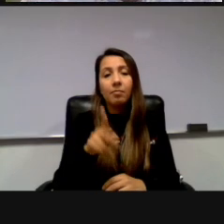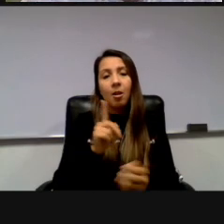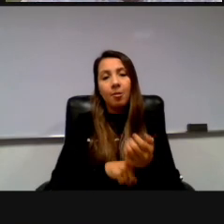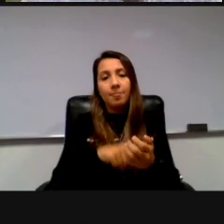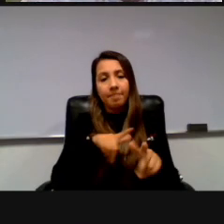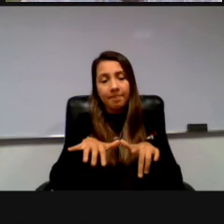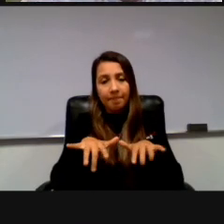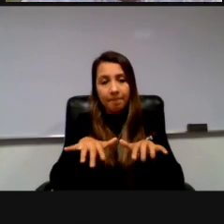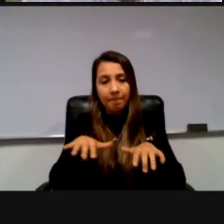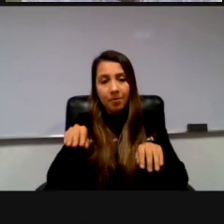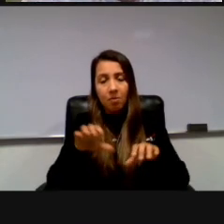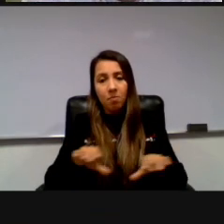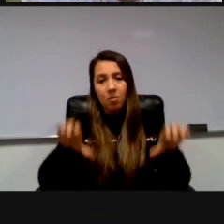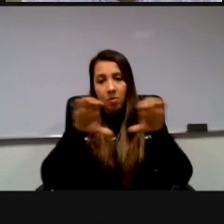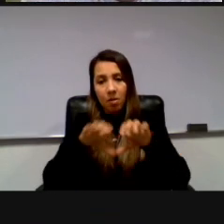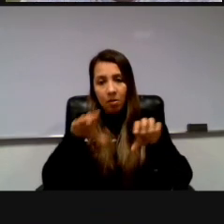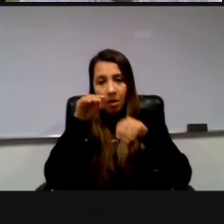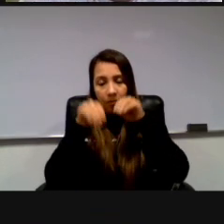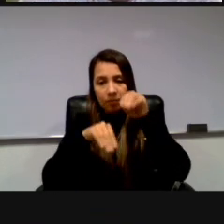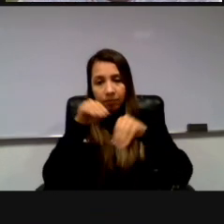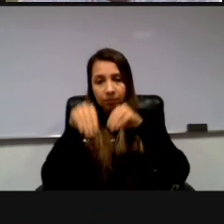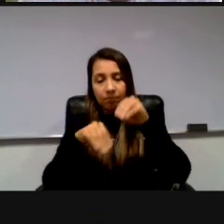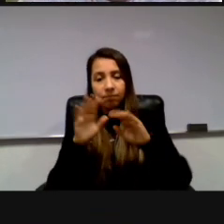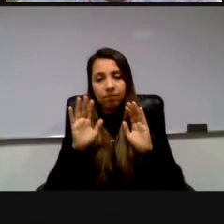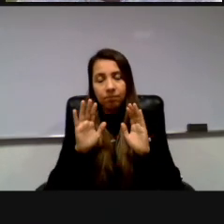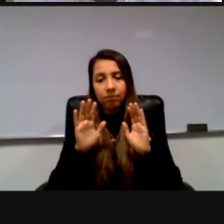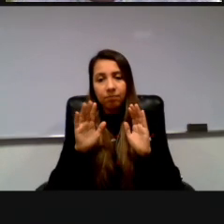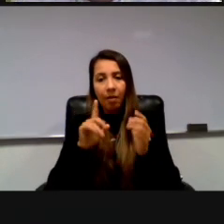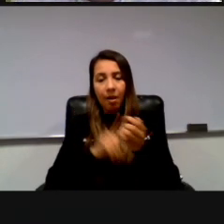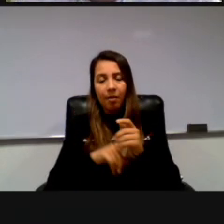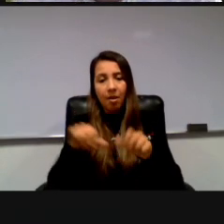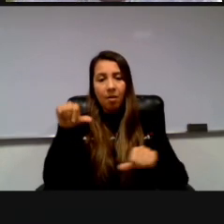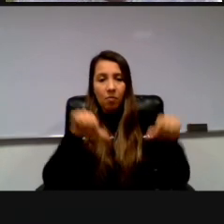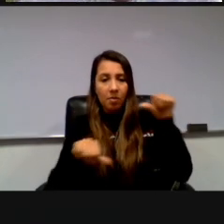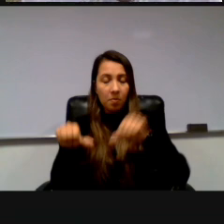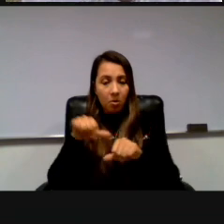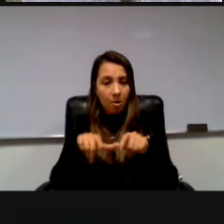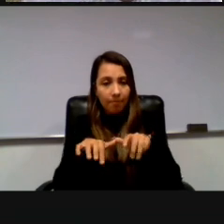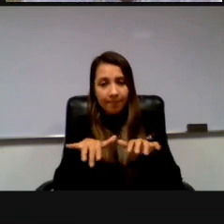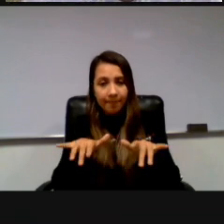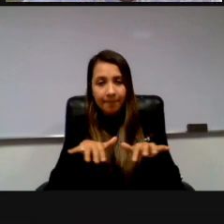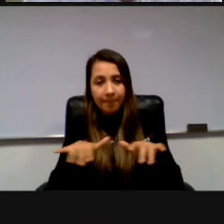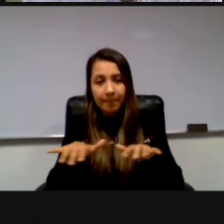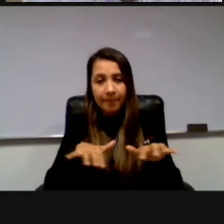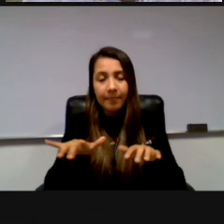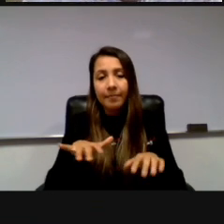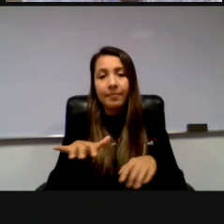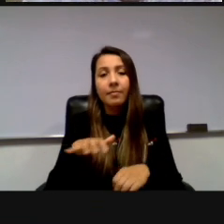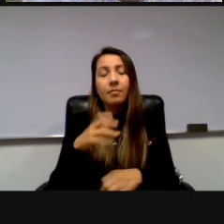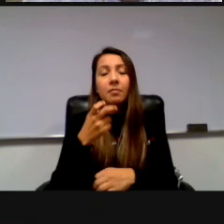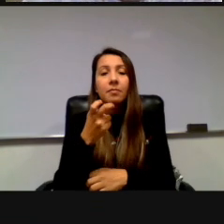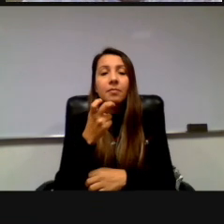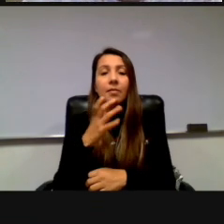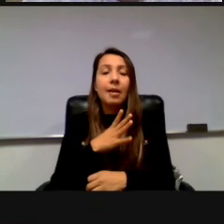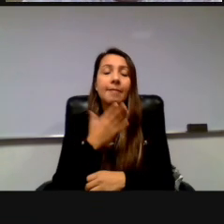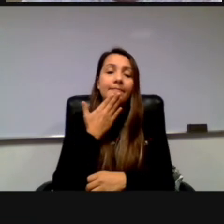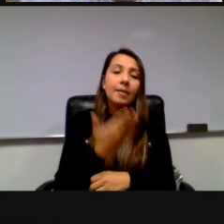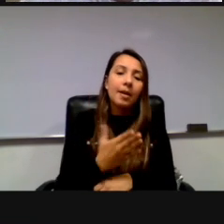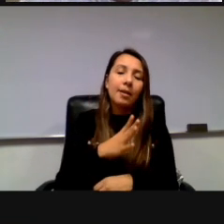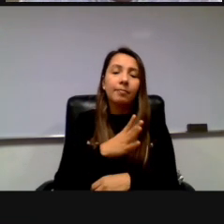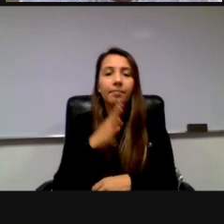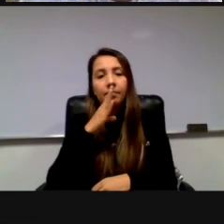la computadora, ¿no? En la comodidad del laboratorio, ¿no? Lo cual, pues, tiene ventajas y